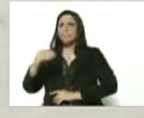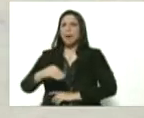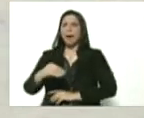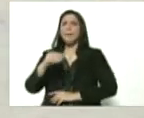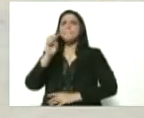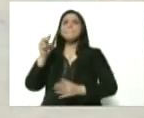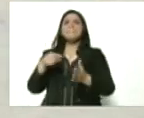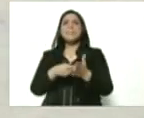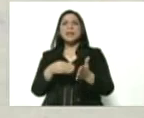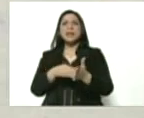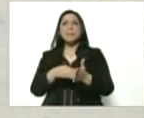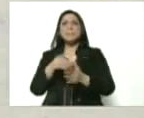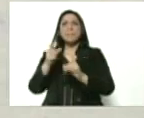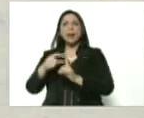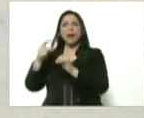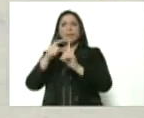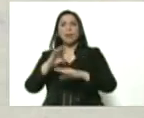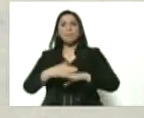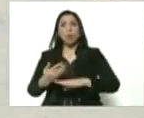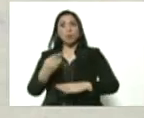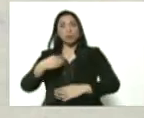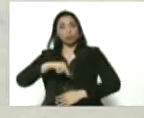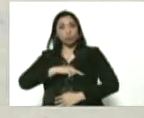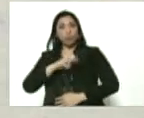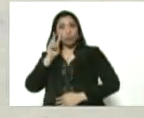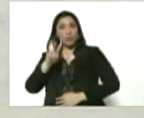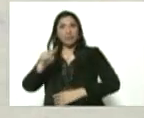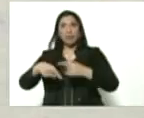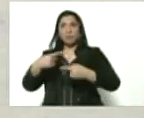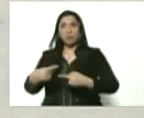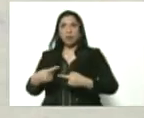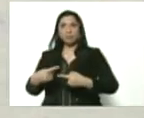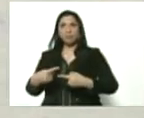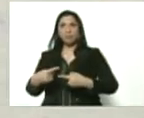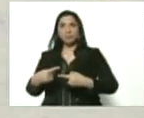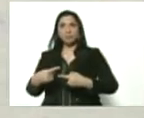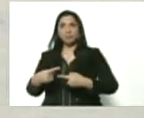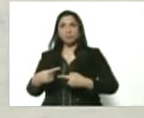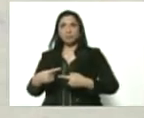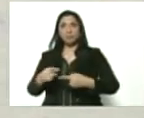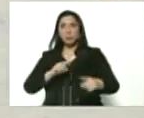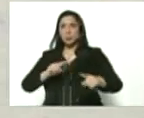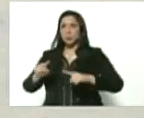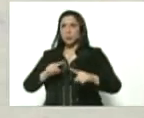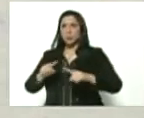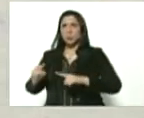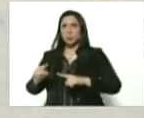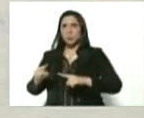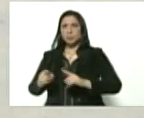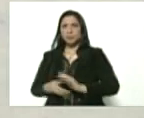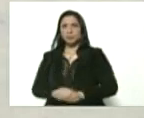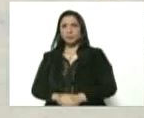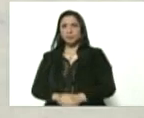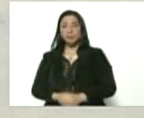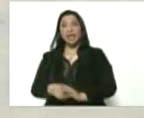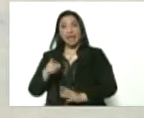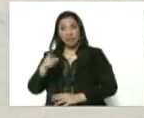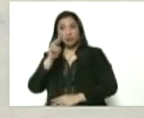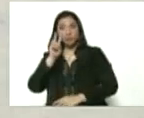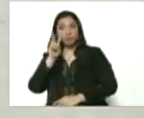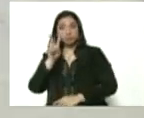palabras porque parte, lo vamos a ver después, de lo que le vendieron a estos desertores. Es una